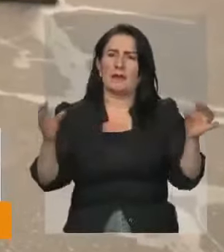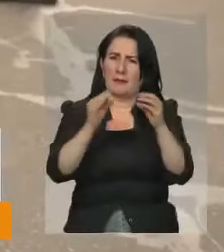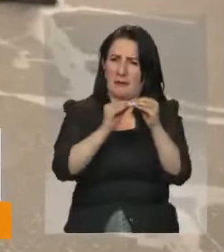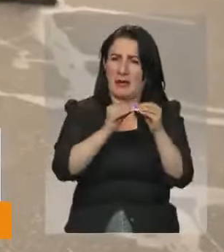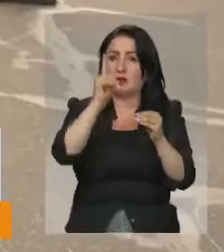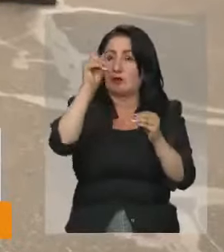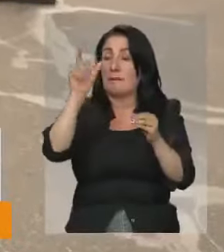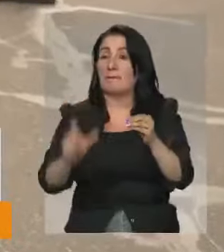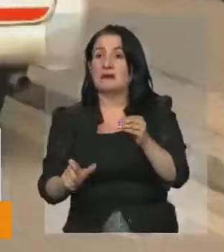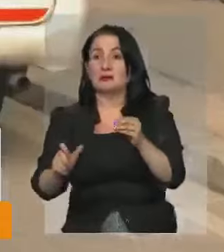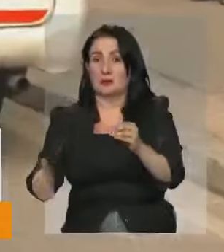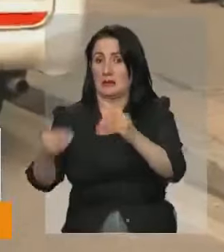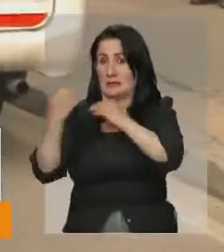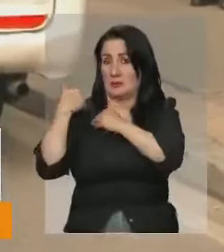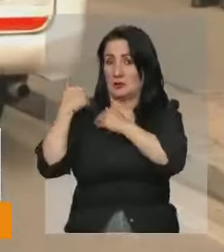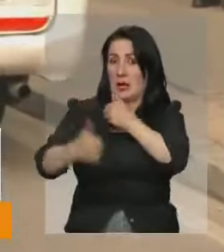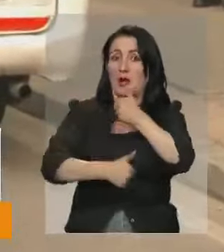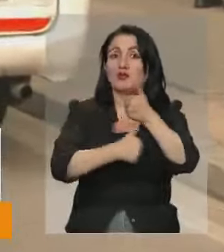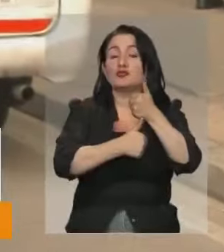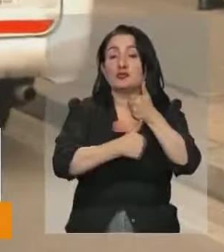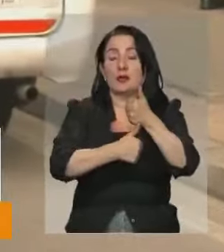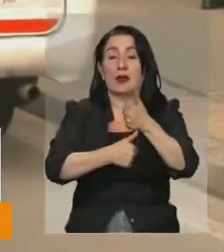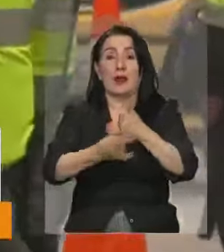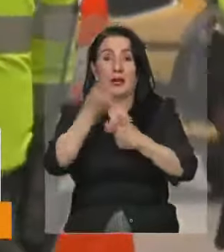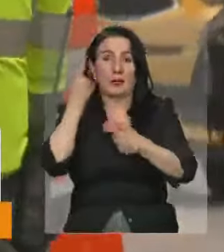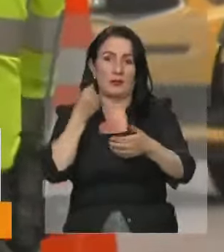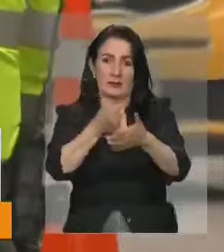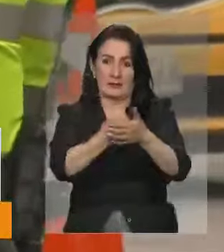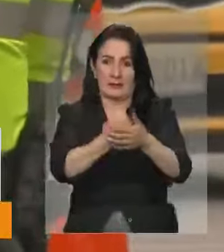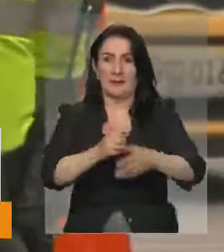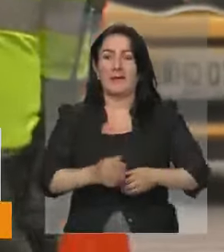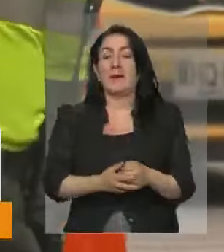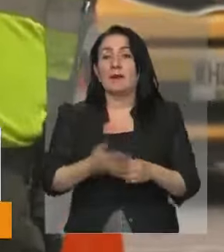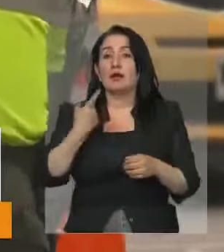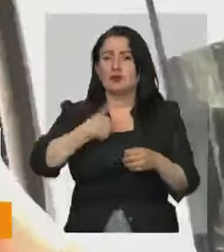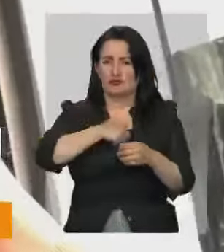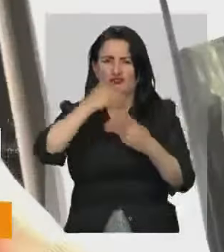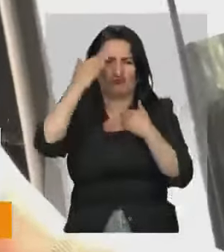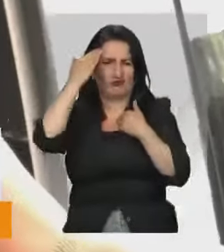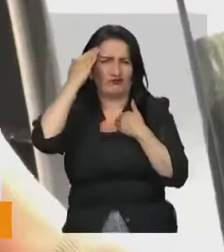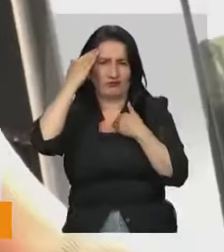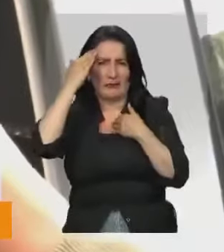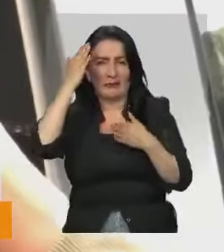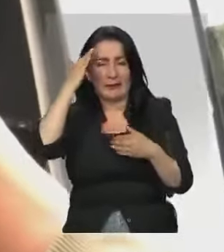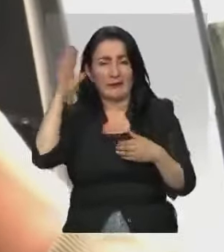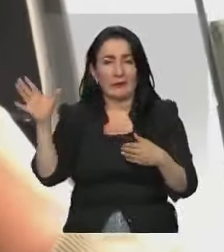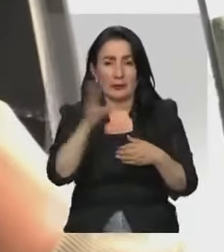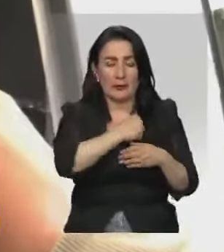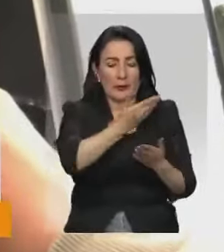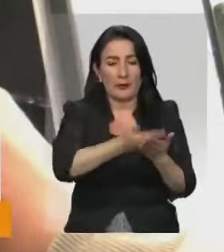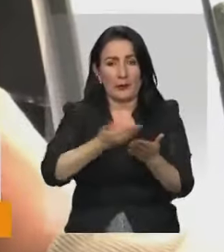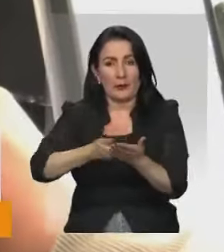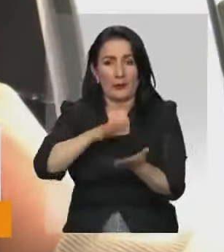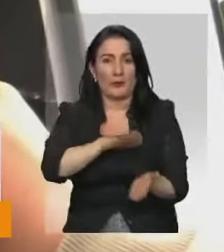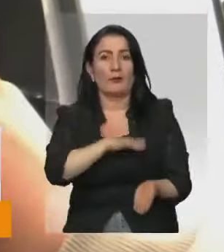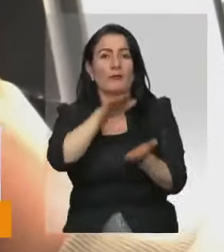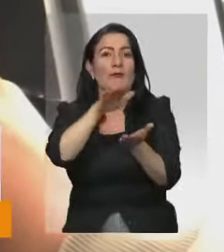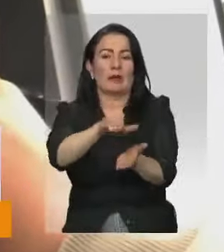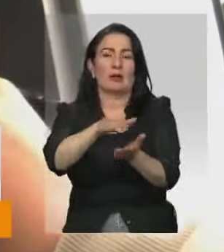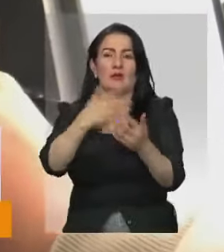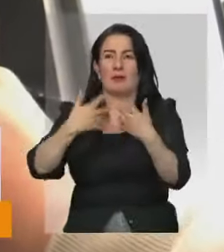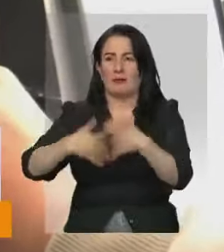una persona encargada de los primeros auxilios en caso de un accidente. Nosotros somos conscientes y todos los documentos que pide la empresa, y